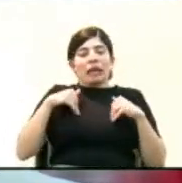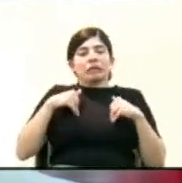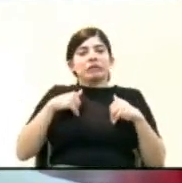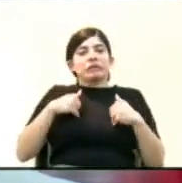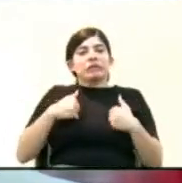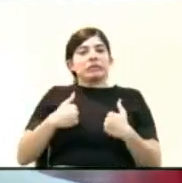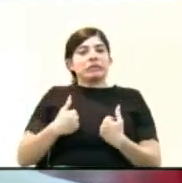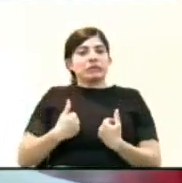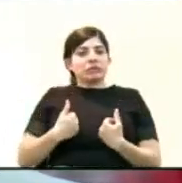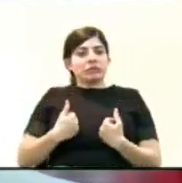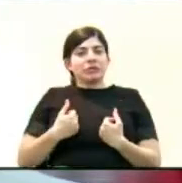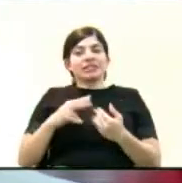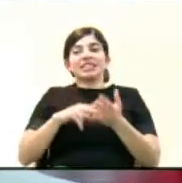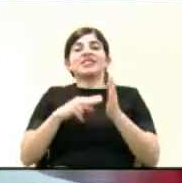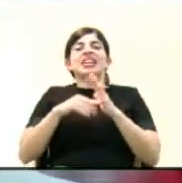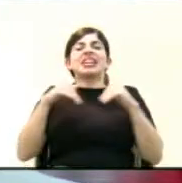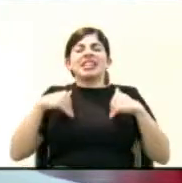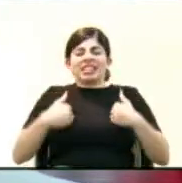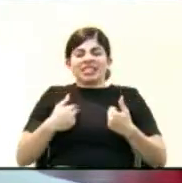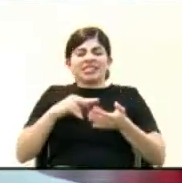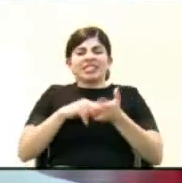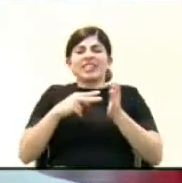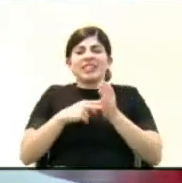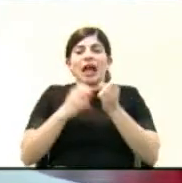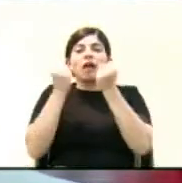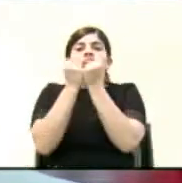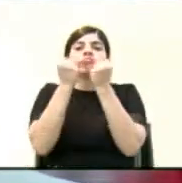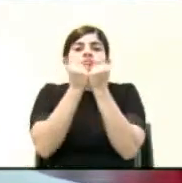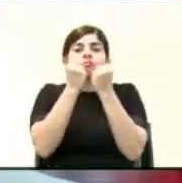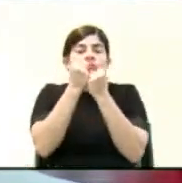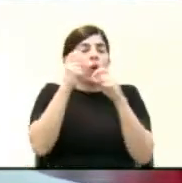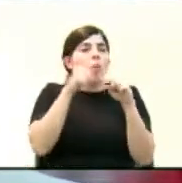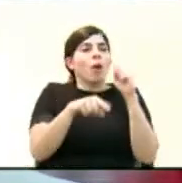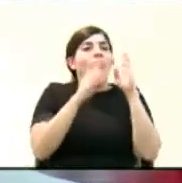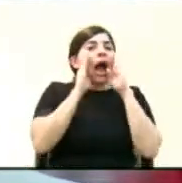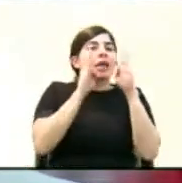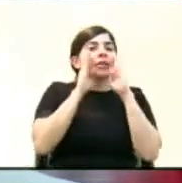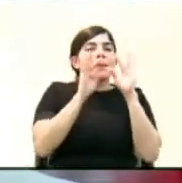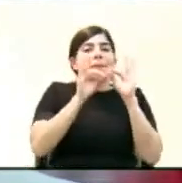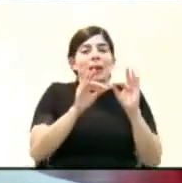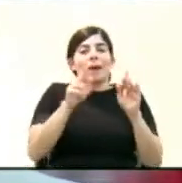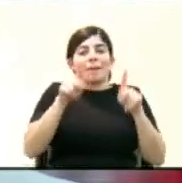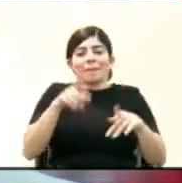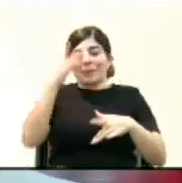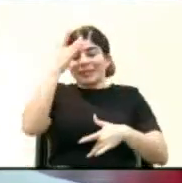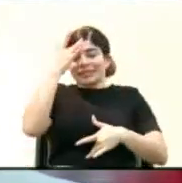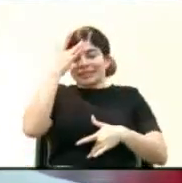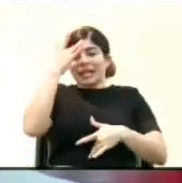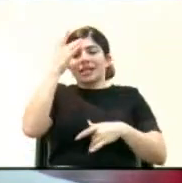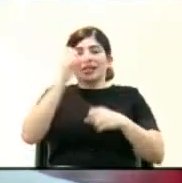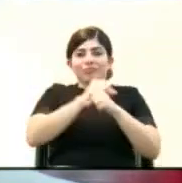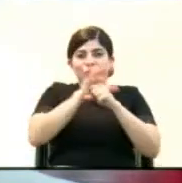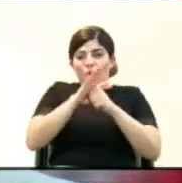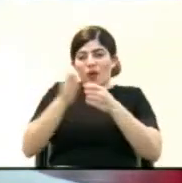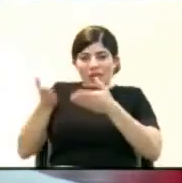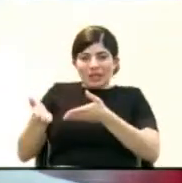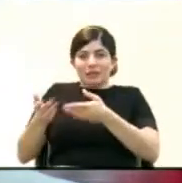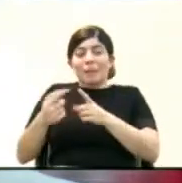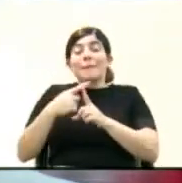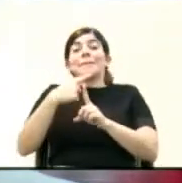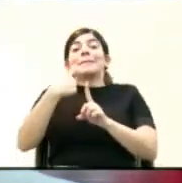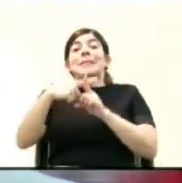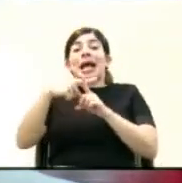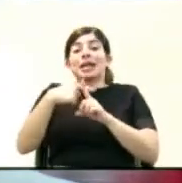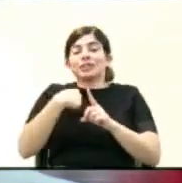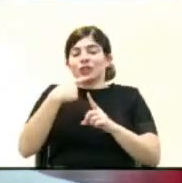agotando en términos de su capacidad de atención oportuna de pacientes COVID. A eso hay que sumarle, con lo que